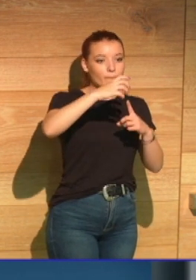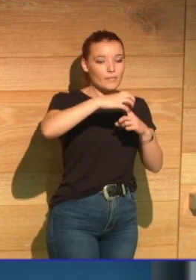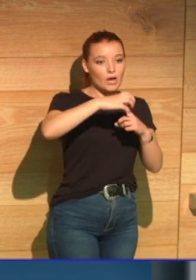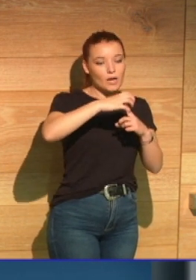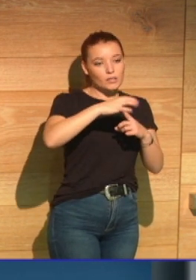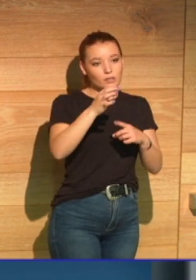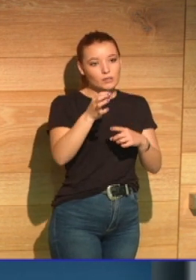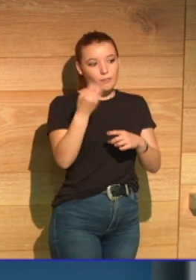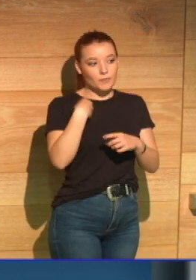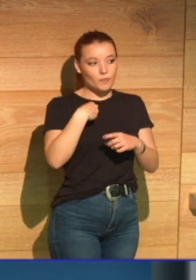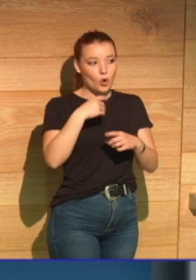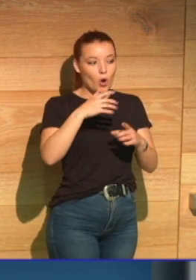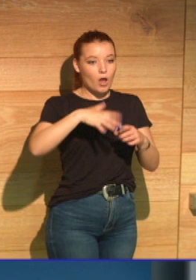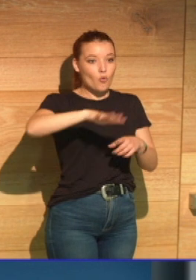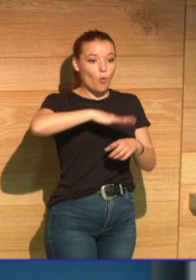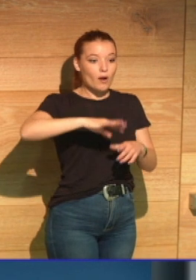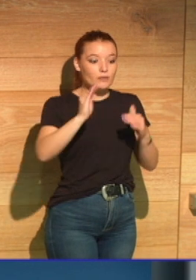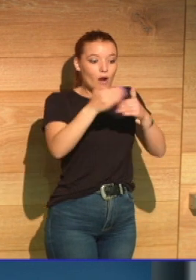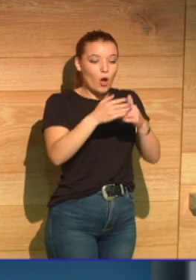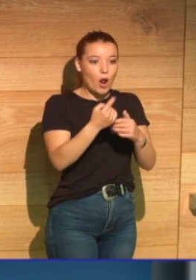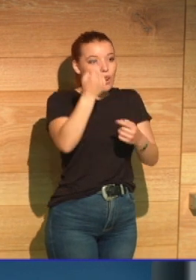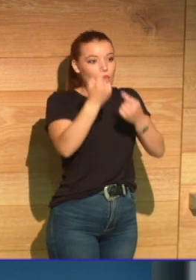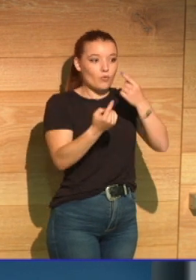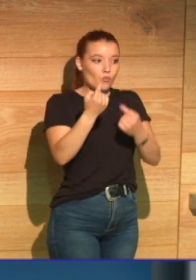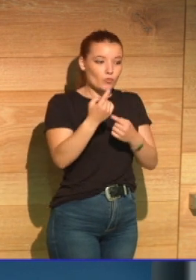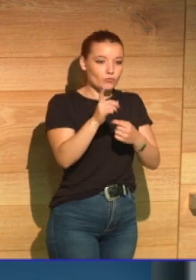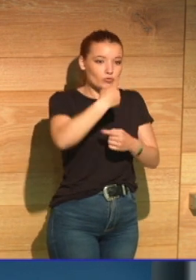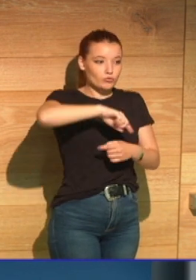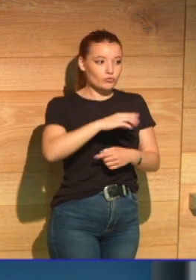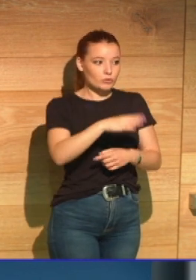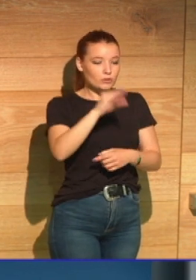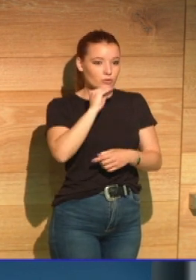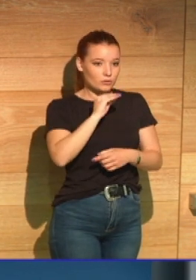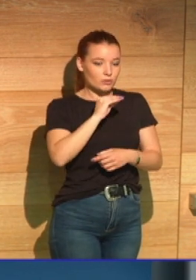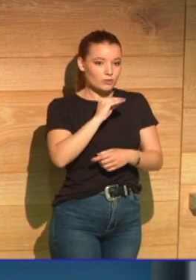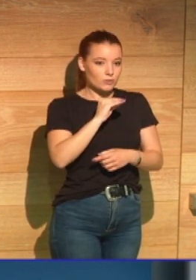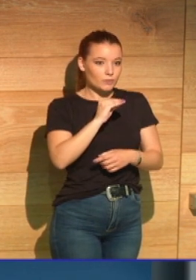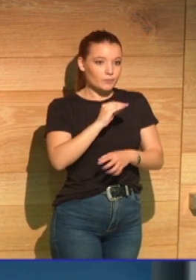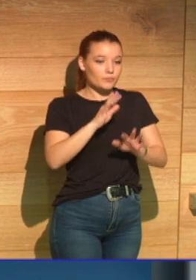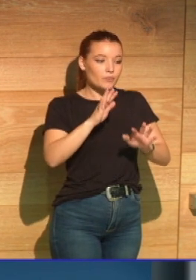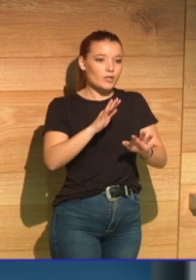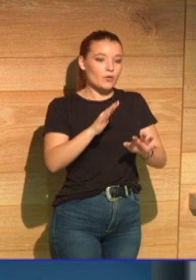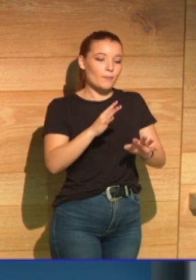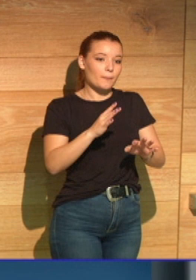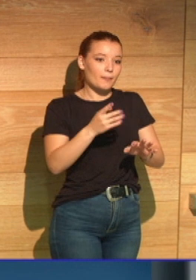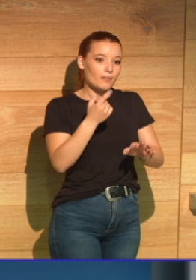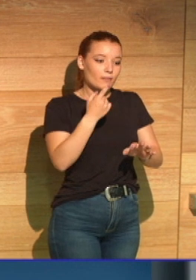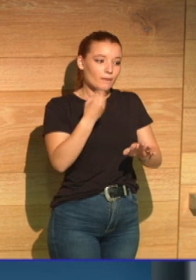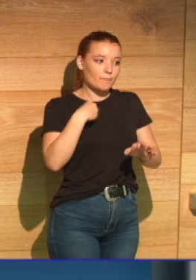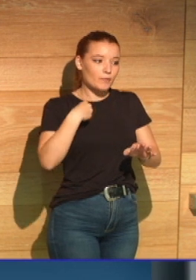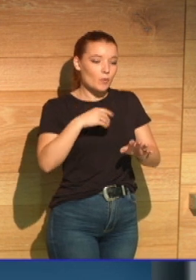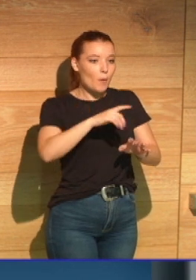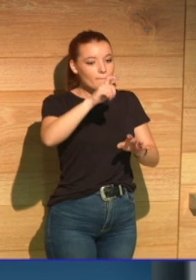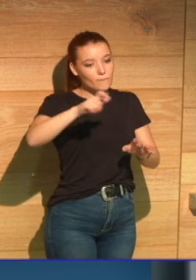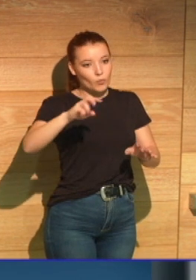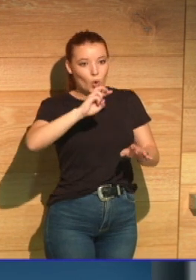lugares cerrados, algunos espacios que entendíamos de la ciudad donde también estábamos desbordados, pero que implicaban el llegar a otros públicos tan lejanos, porque entonces